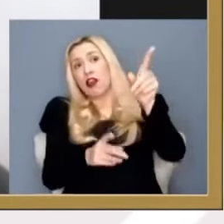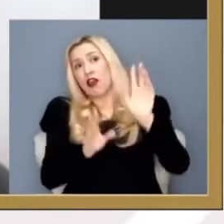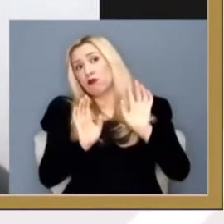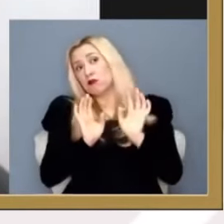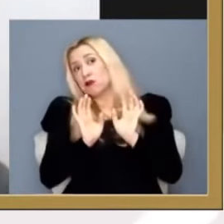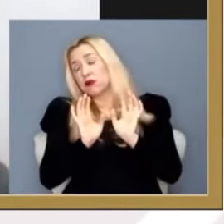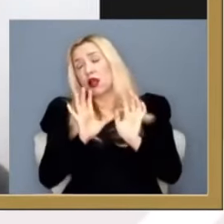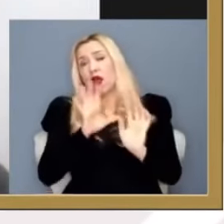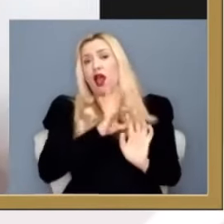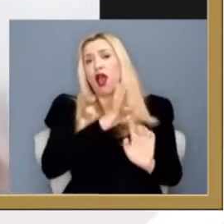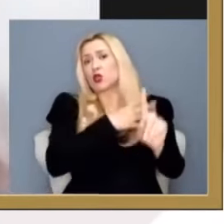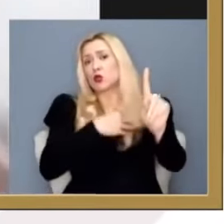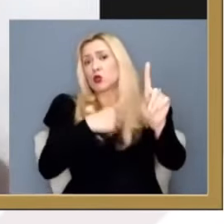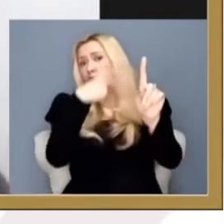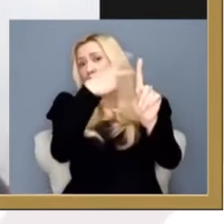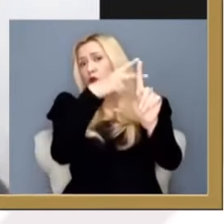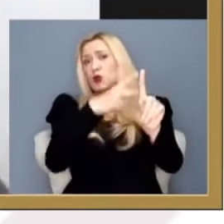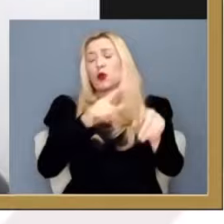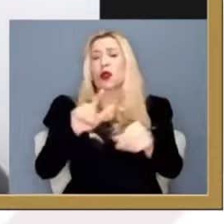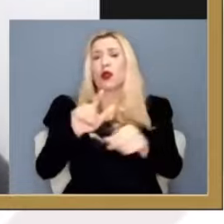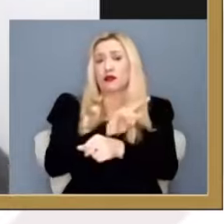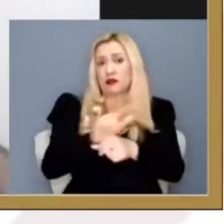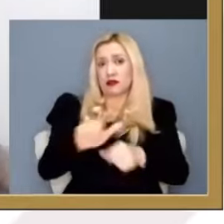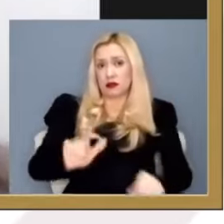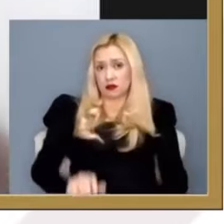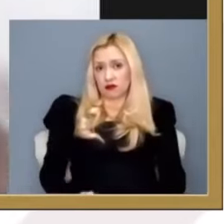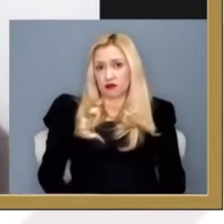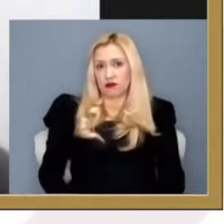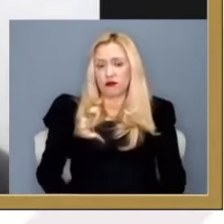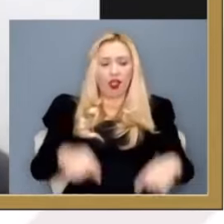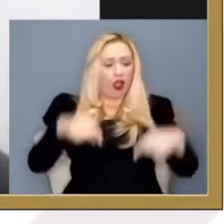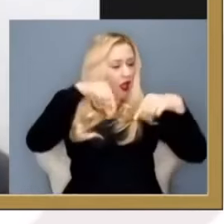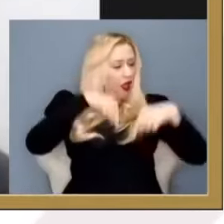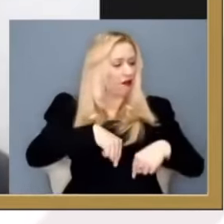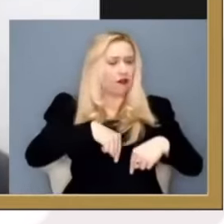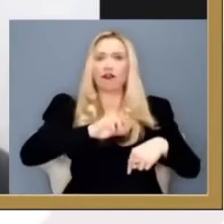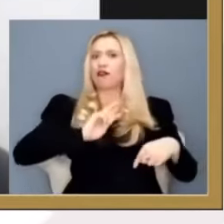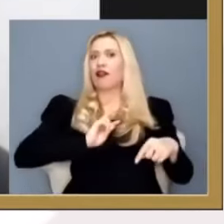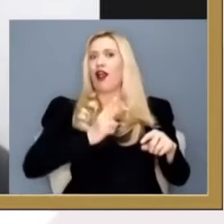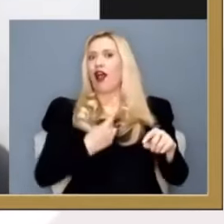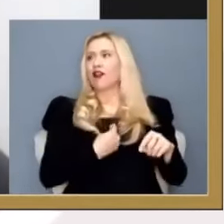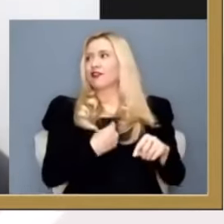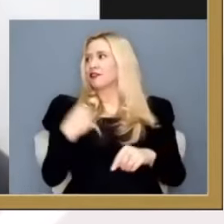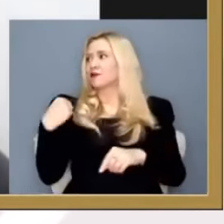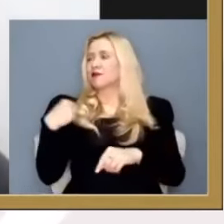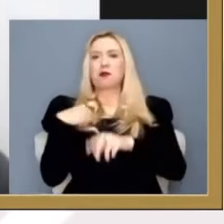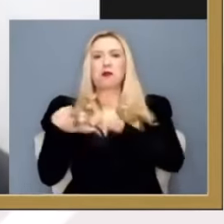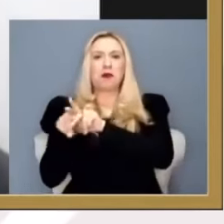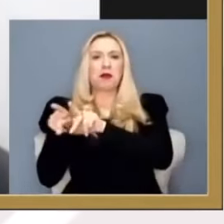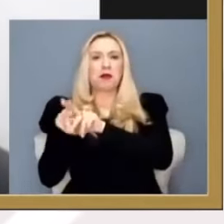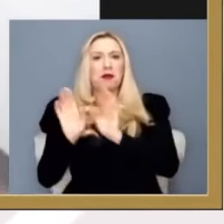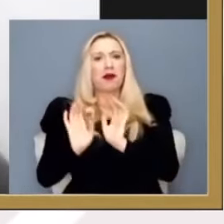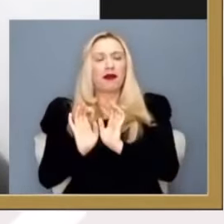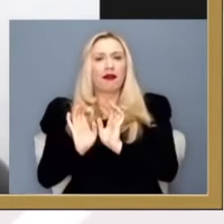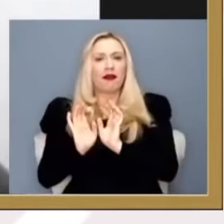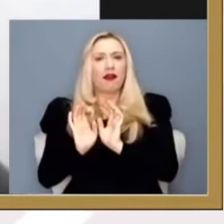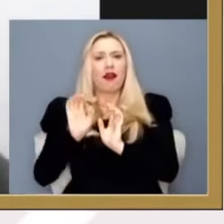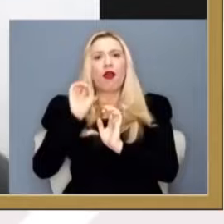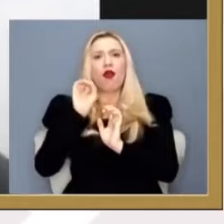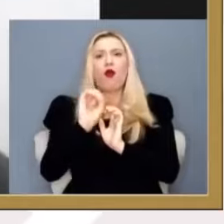homosexual sin tema porque acá en la familia hay una persona trans, ¿no? O porque la